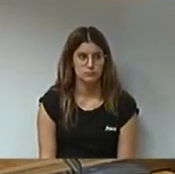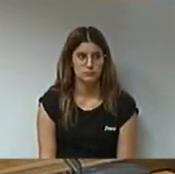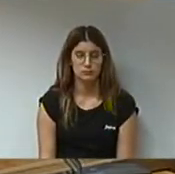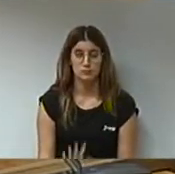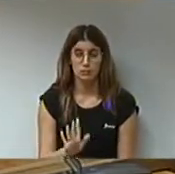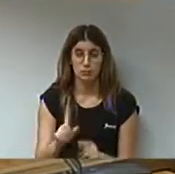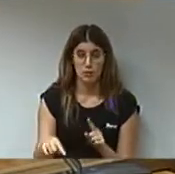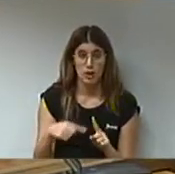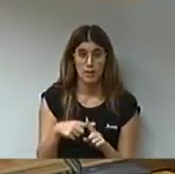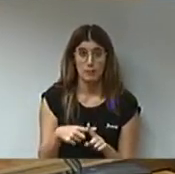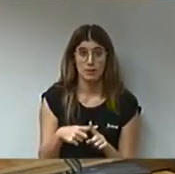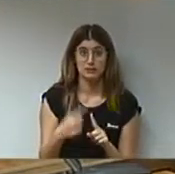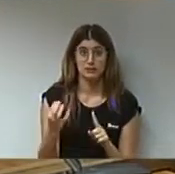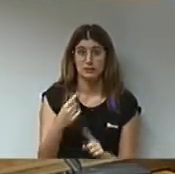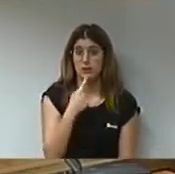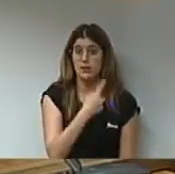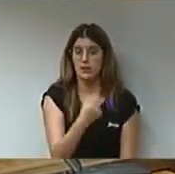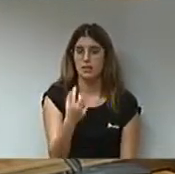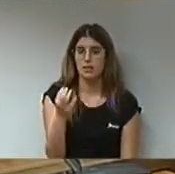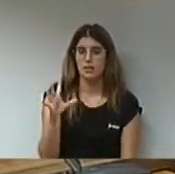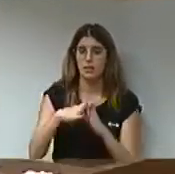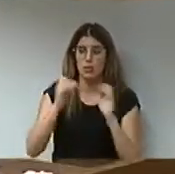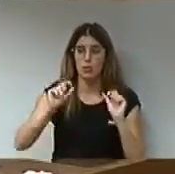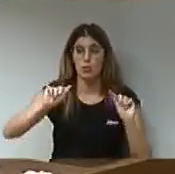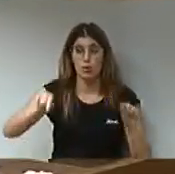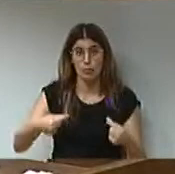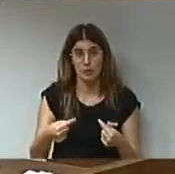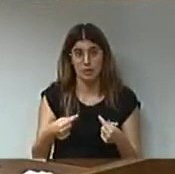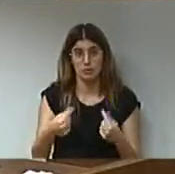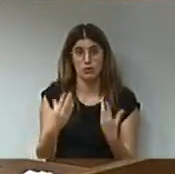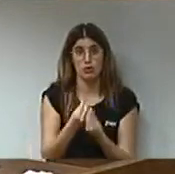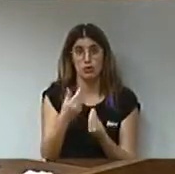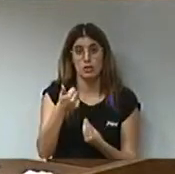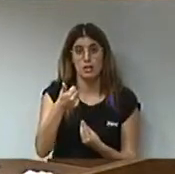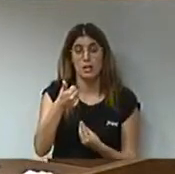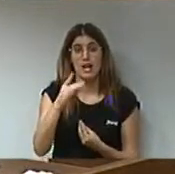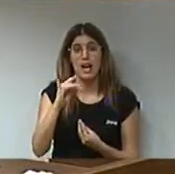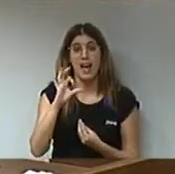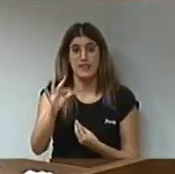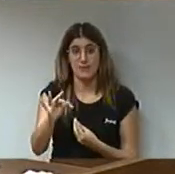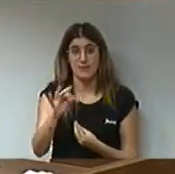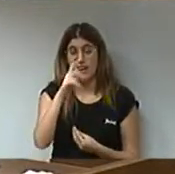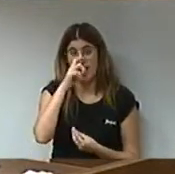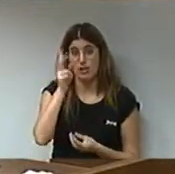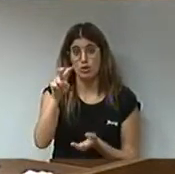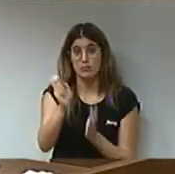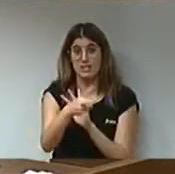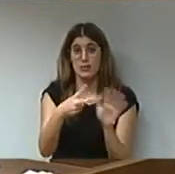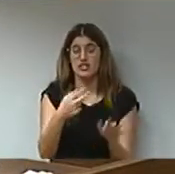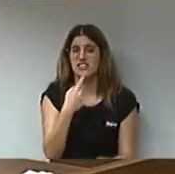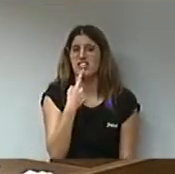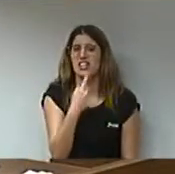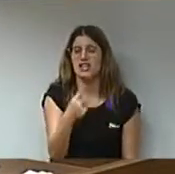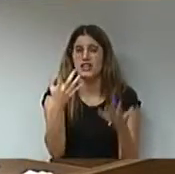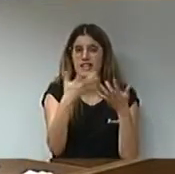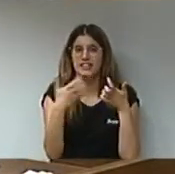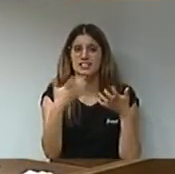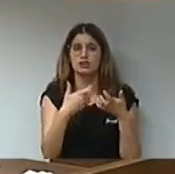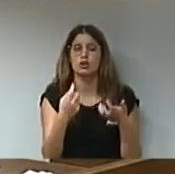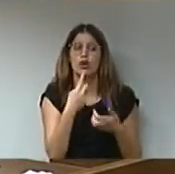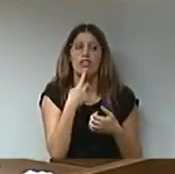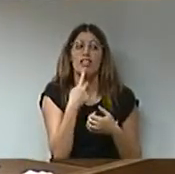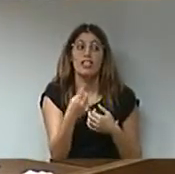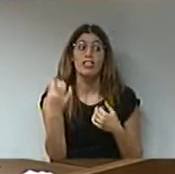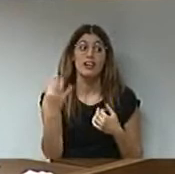Pero además tengo que decirles que tienen ustedes un convenio marco con Adif del año 2017 que dice textualmente que